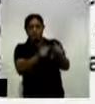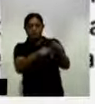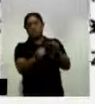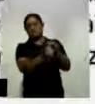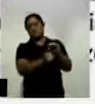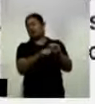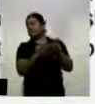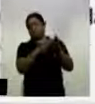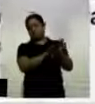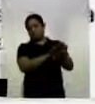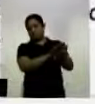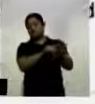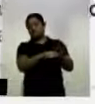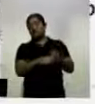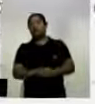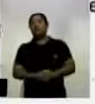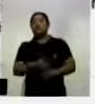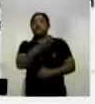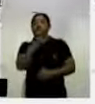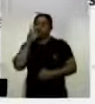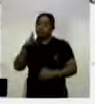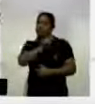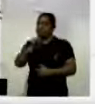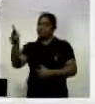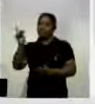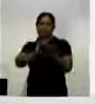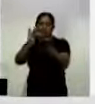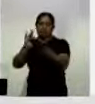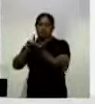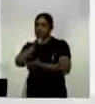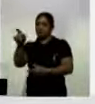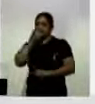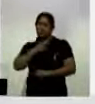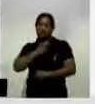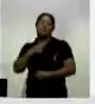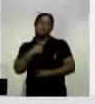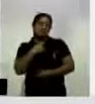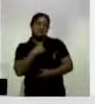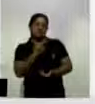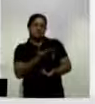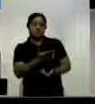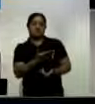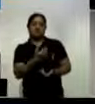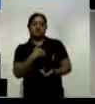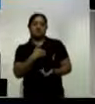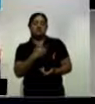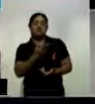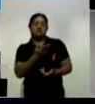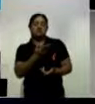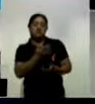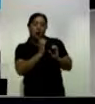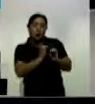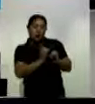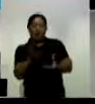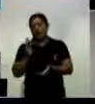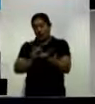aislado. Por su parte, el funcionario agradeció los buenos deseos y pidió a la ciudadanía no salir si no tienen que hacerlo. Este es el